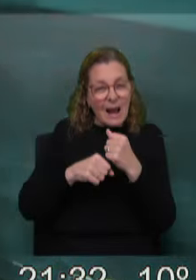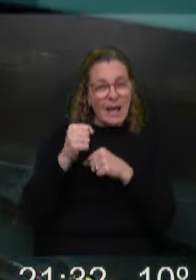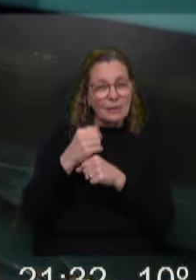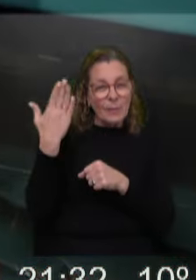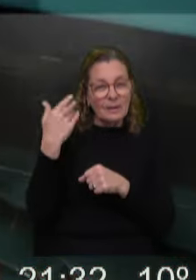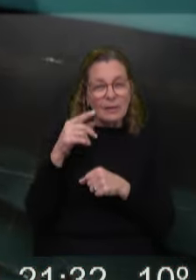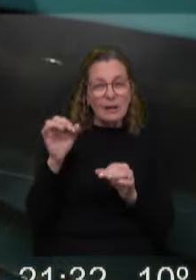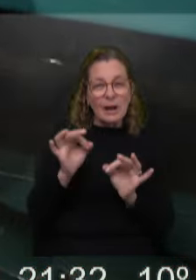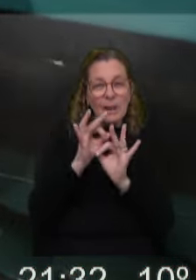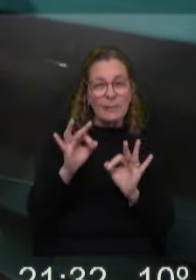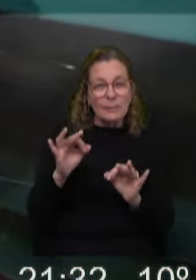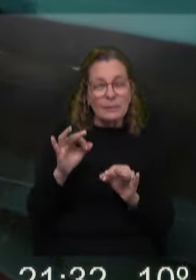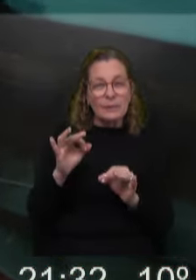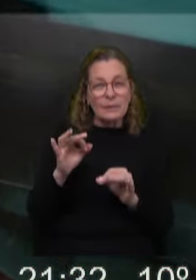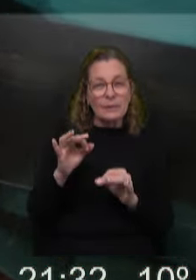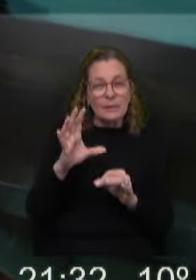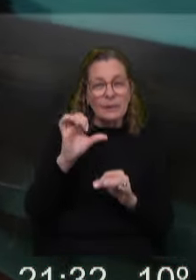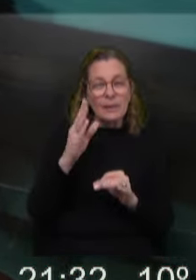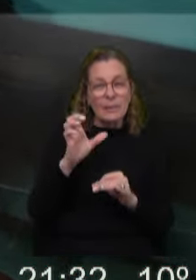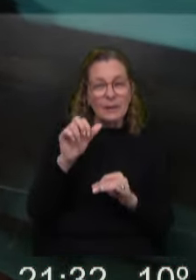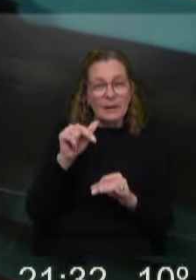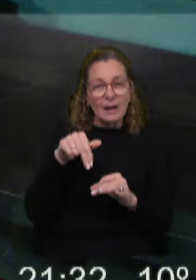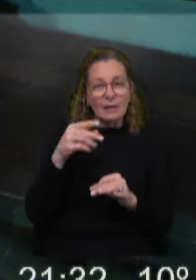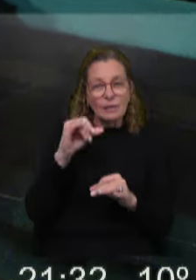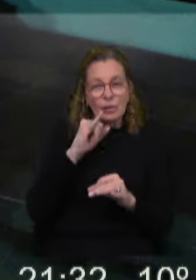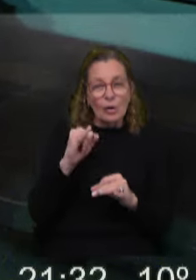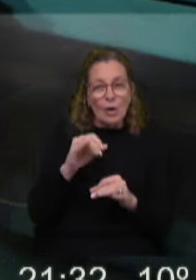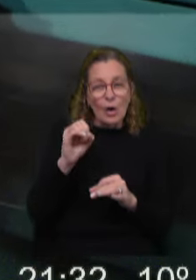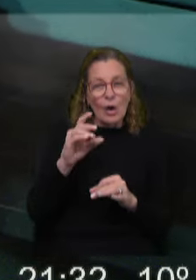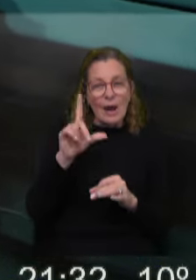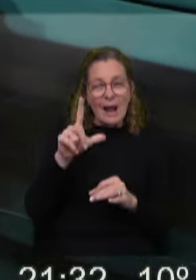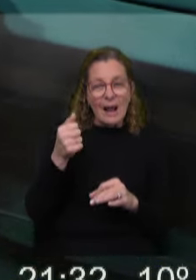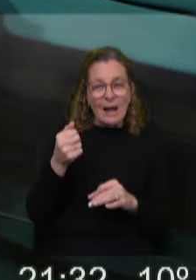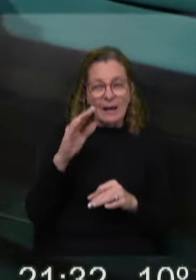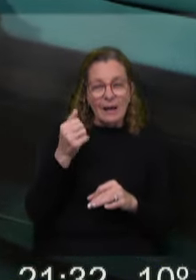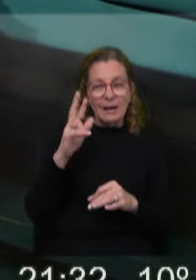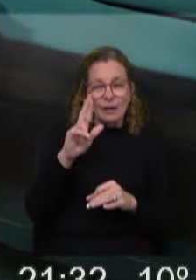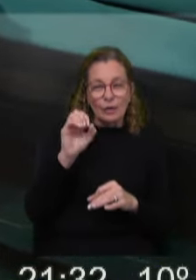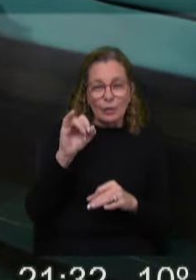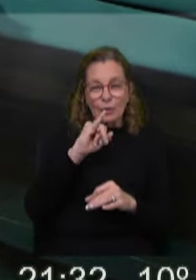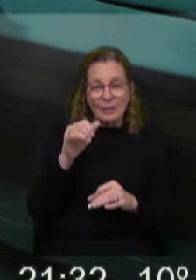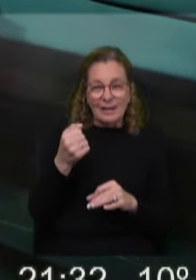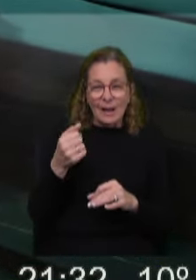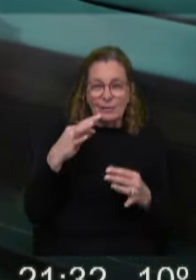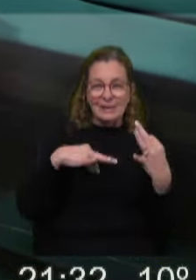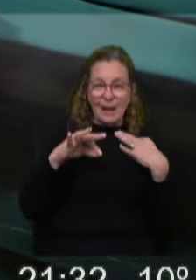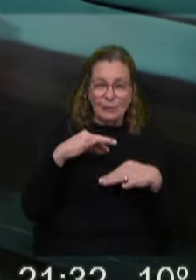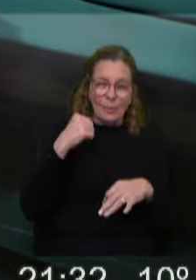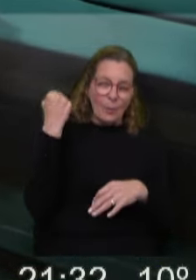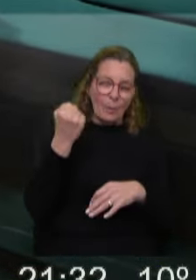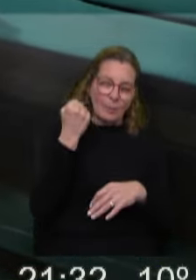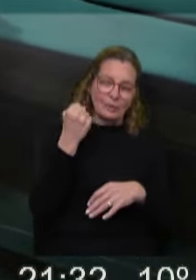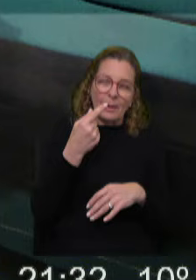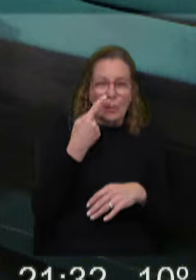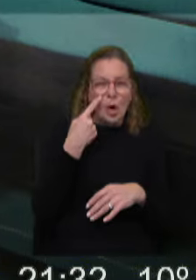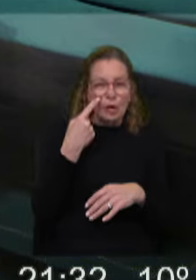hice la música de Esperando la Carroza, que la dirigía Jimena Márquez. otra onda, una obra súper popular. Creo